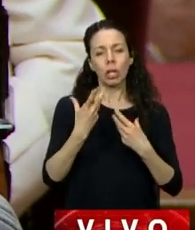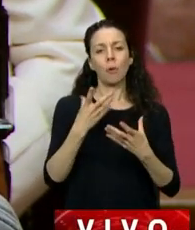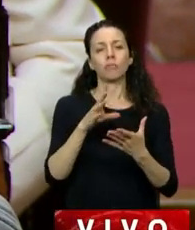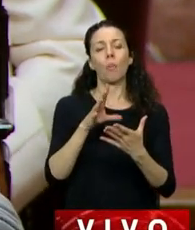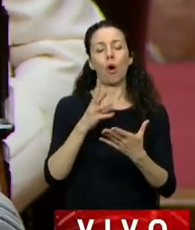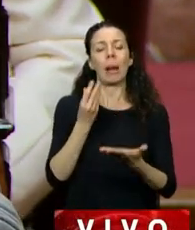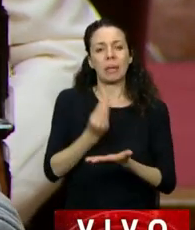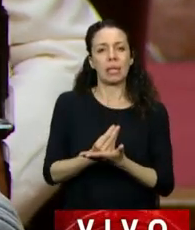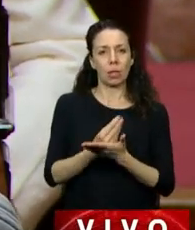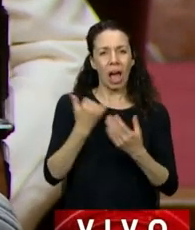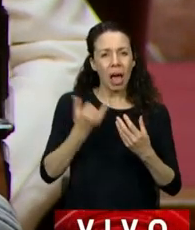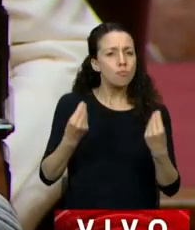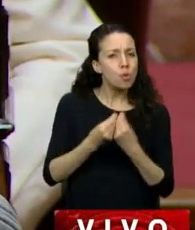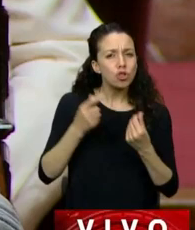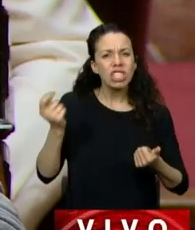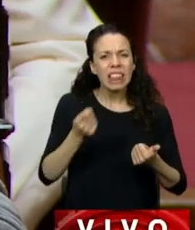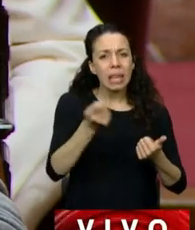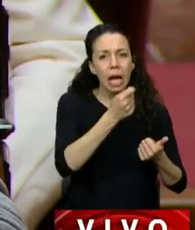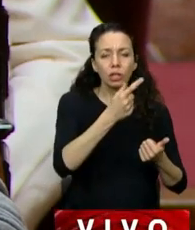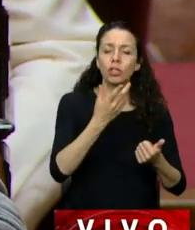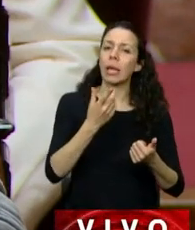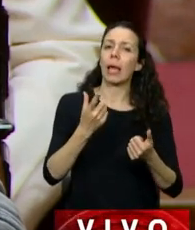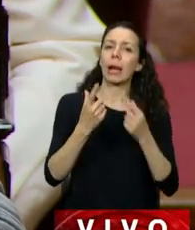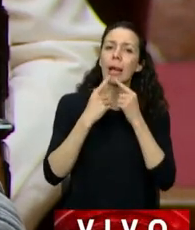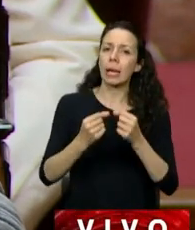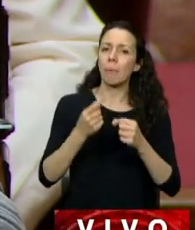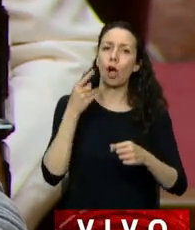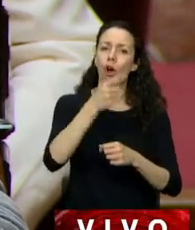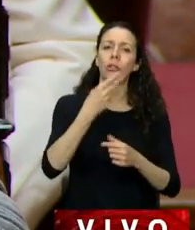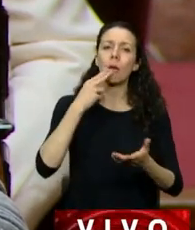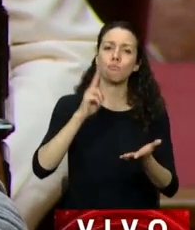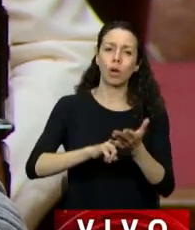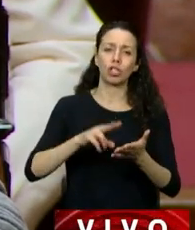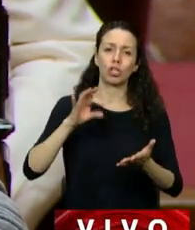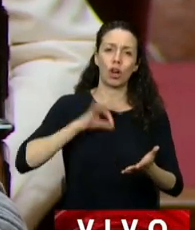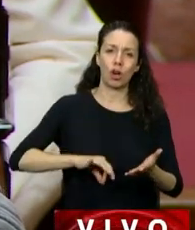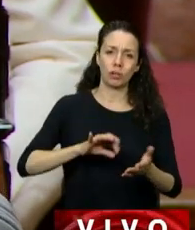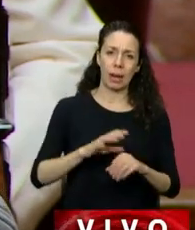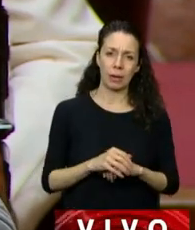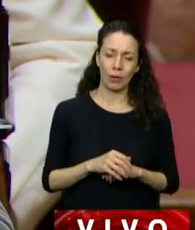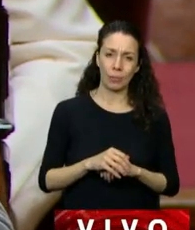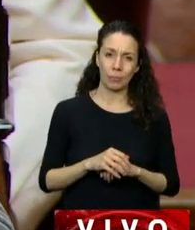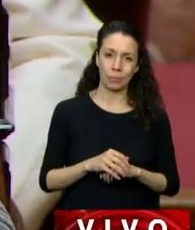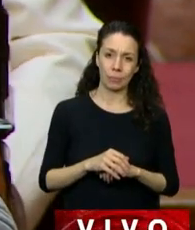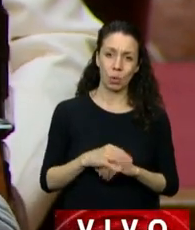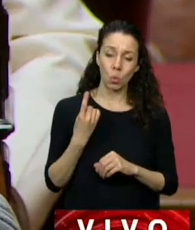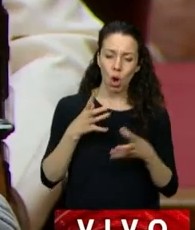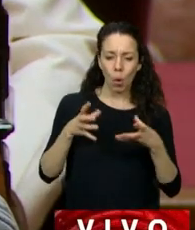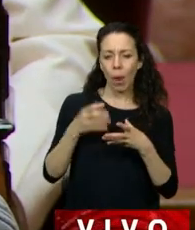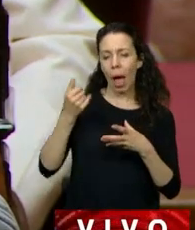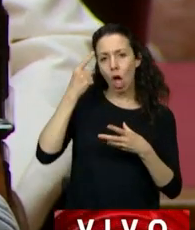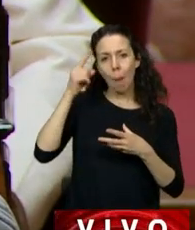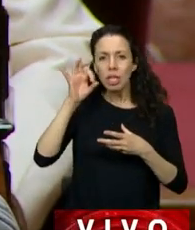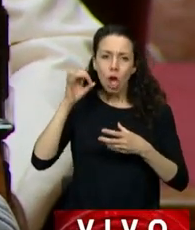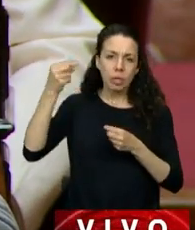sindicatos los que están reclamando públicamente en contra del impuesto al salario. Hay opiniones distintas en nuestro gobierno y en nuestro